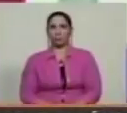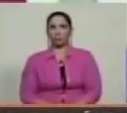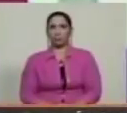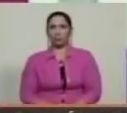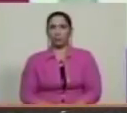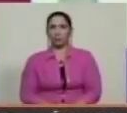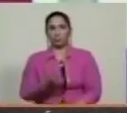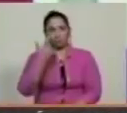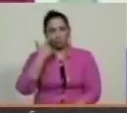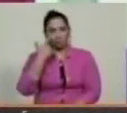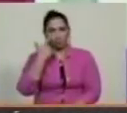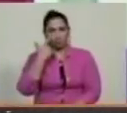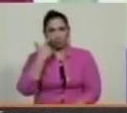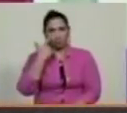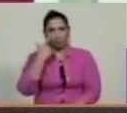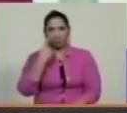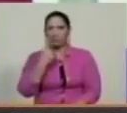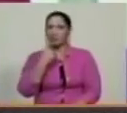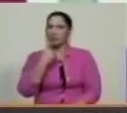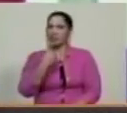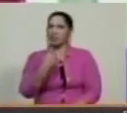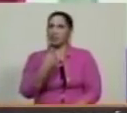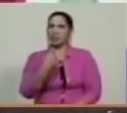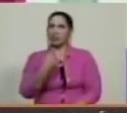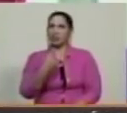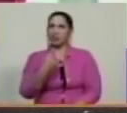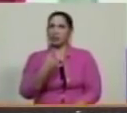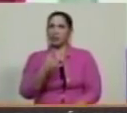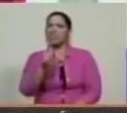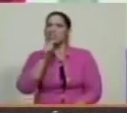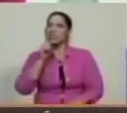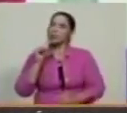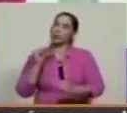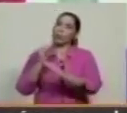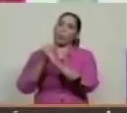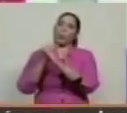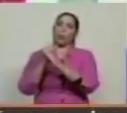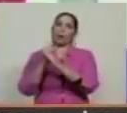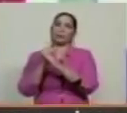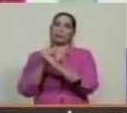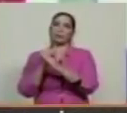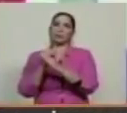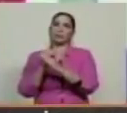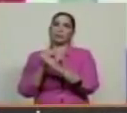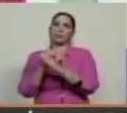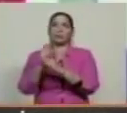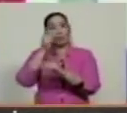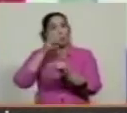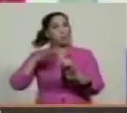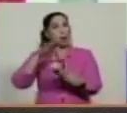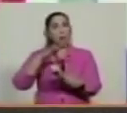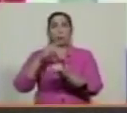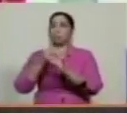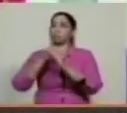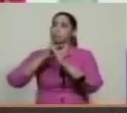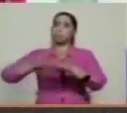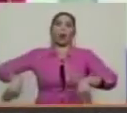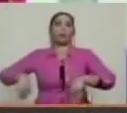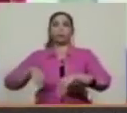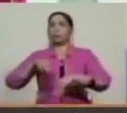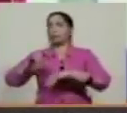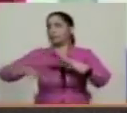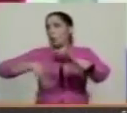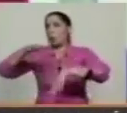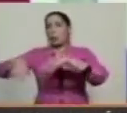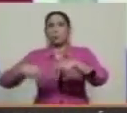Miren, ¿qué dice la historia? Que quien se oponga a eso, el pueblo le va a pasar por encima.